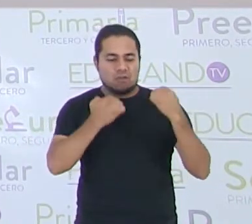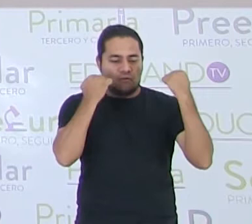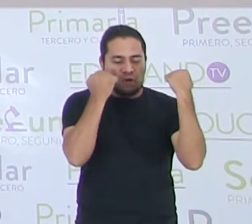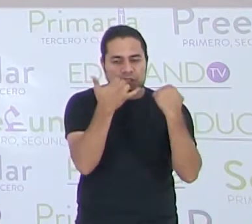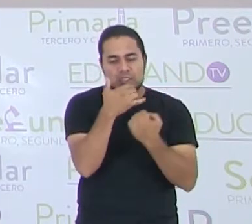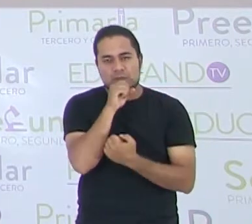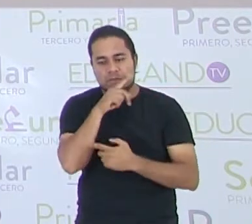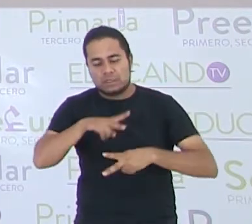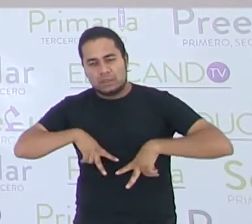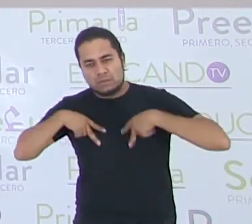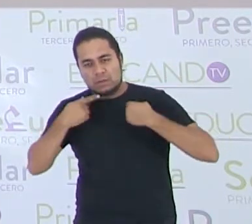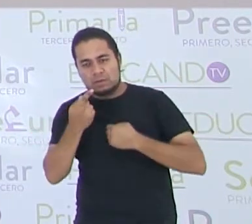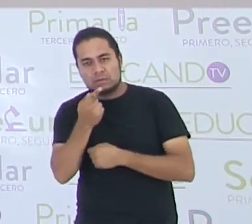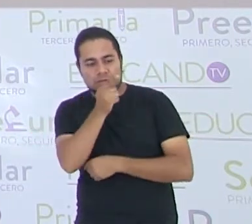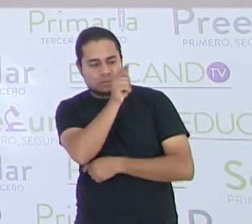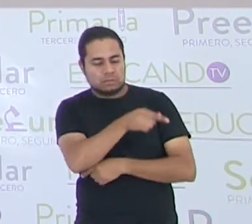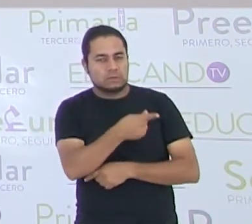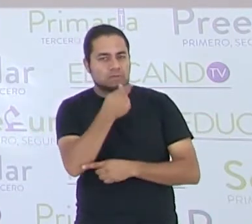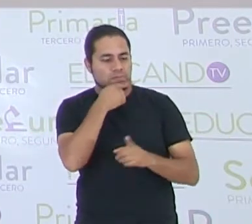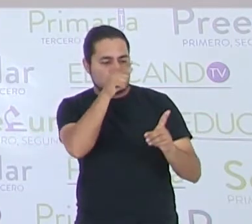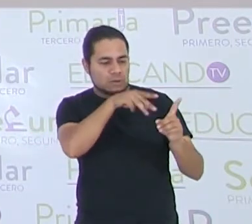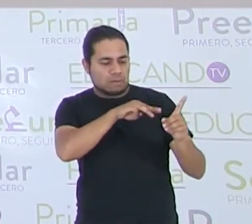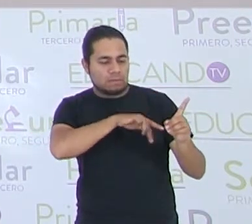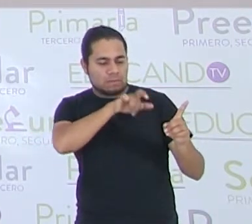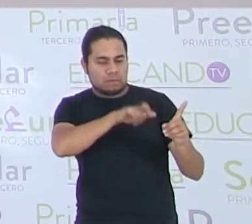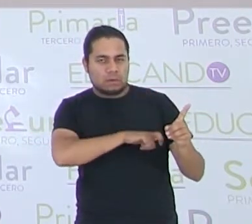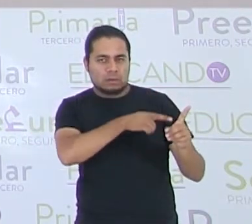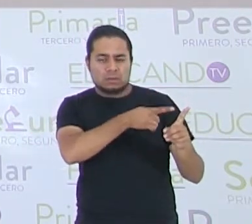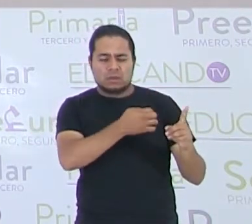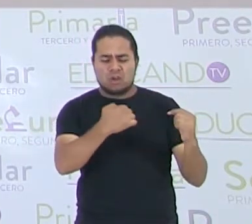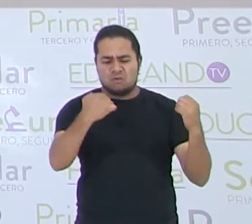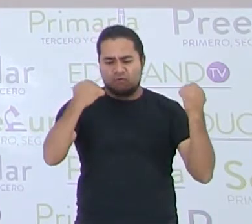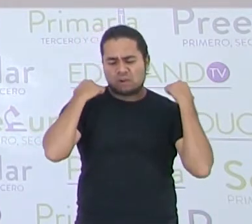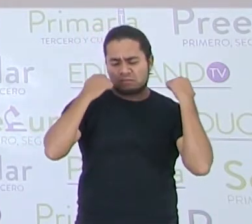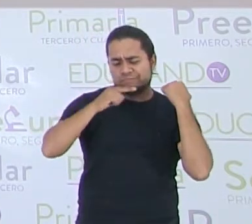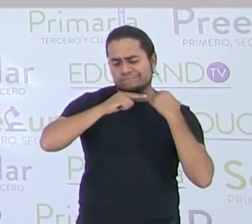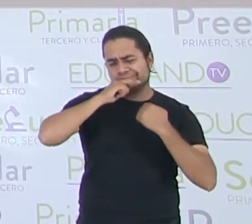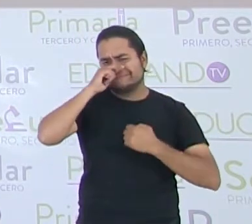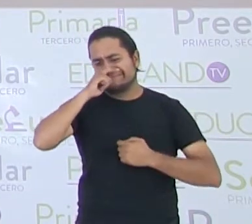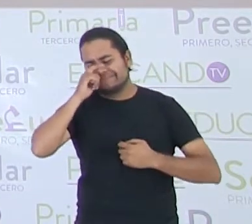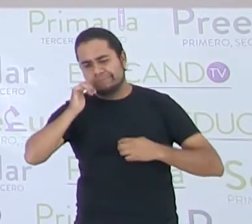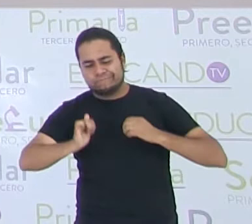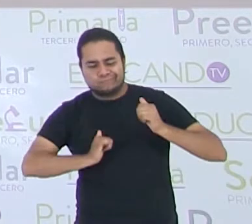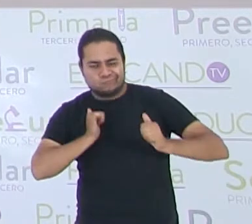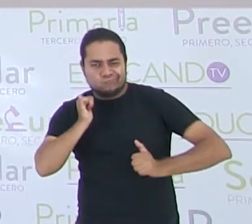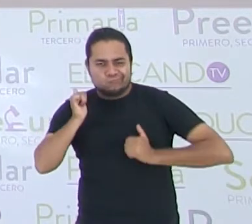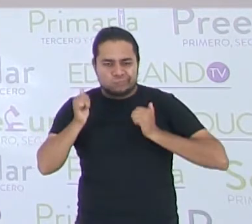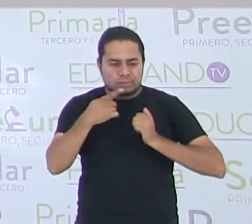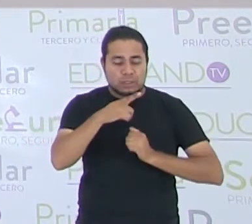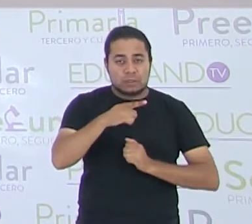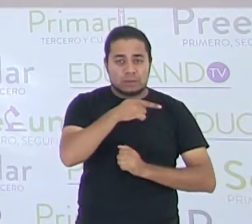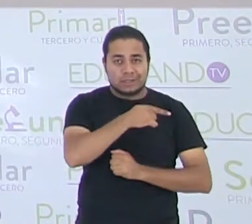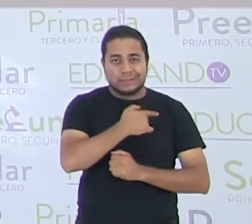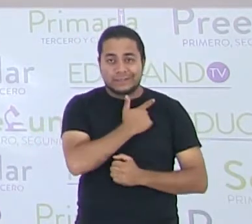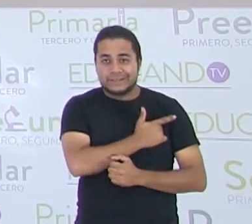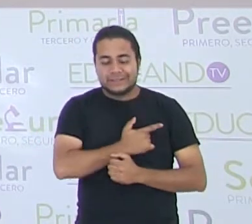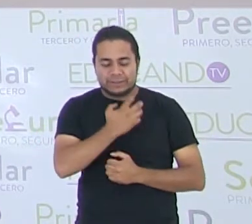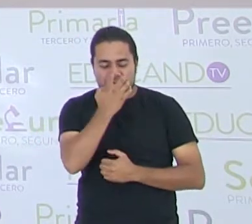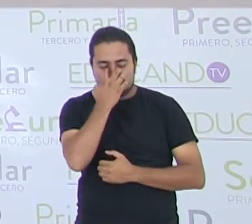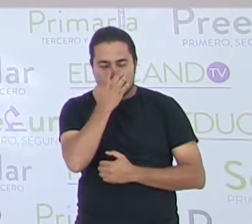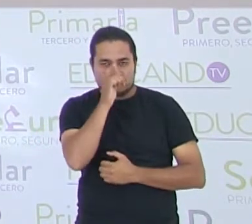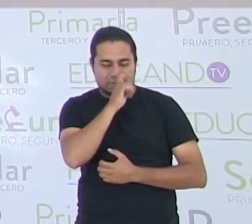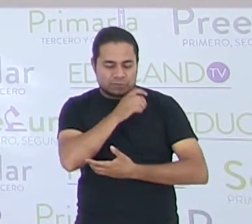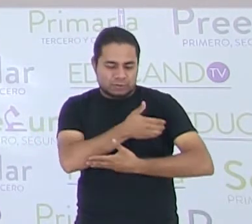Ahora dice, había un niño llamado Max que era fuerte, presumido y abusivo, pero que le gustaban los ositos. También